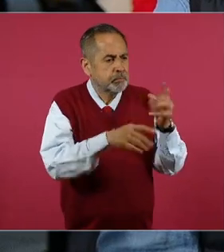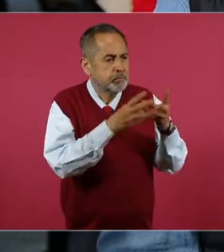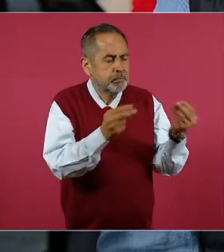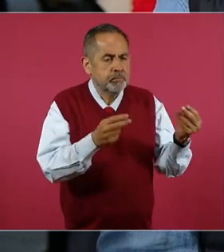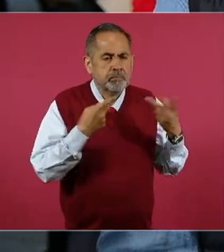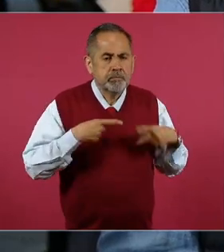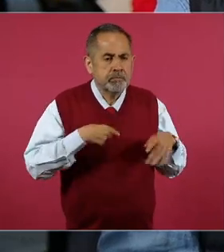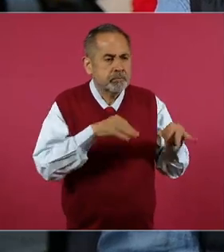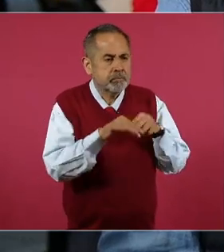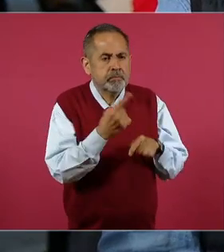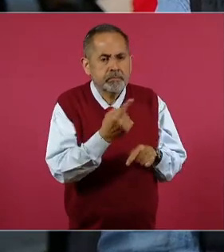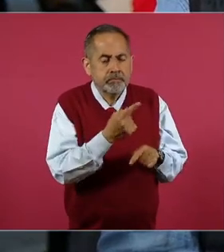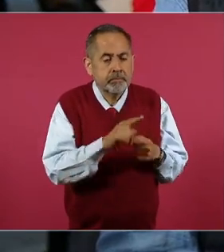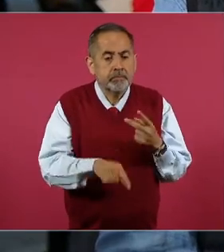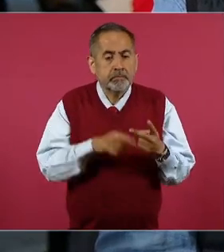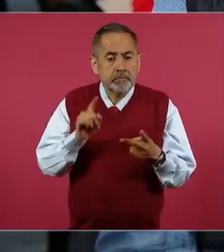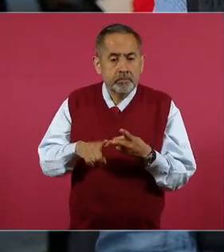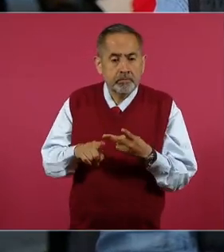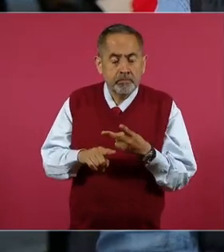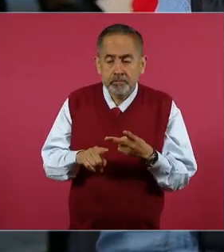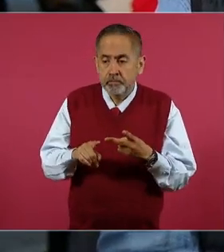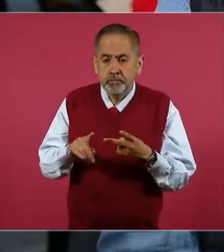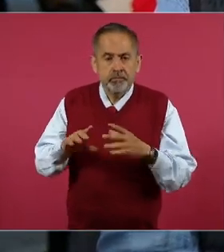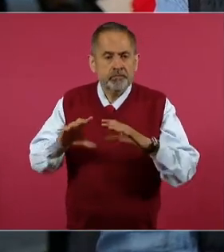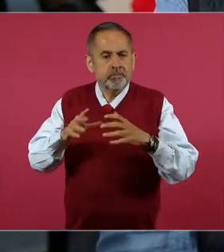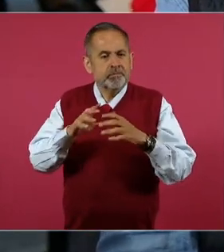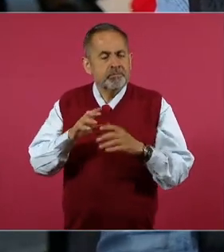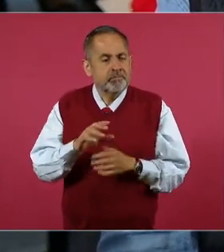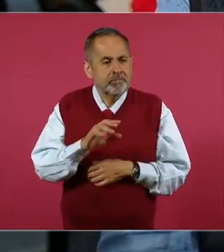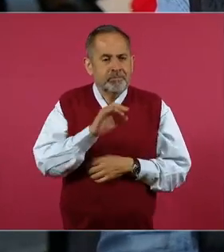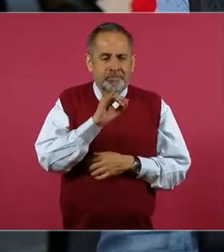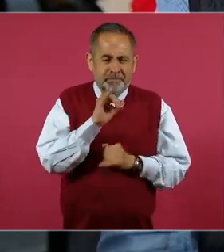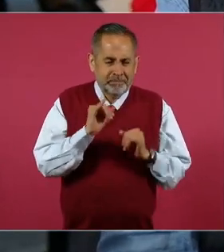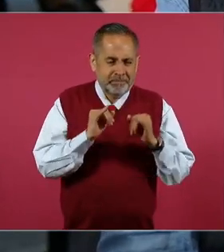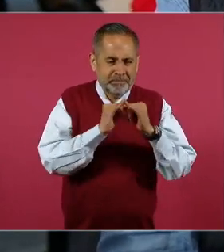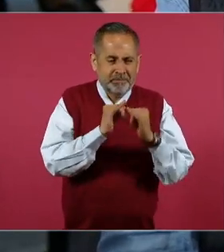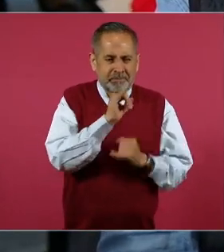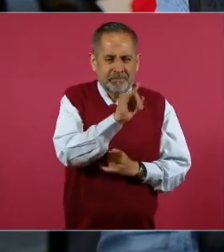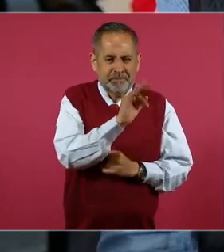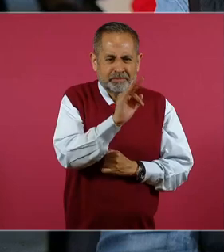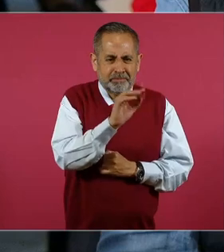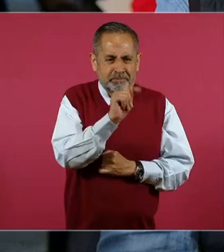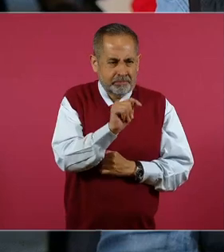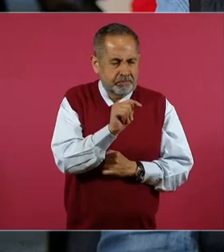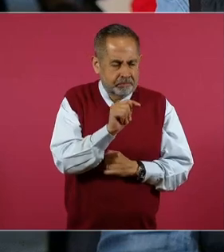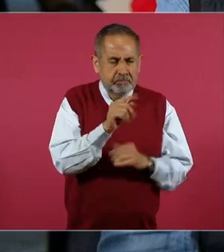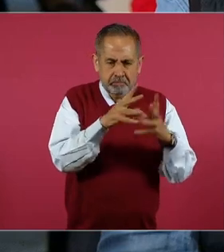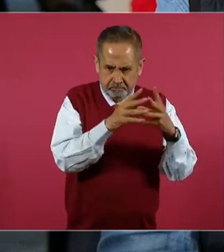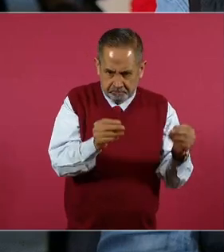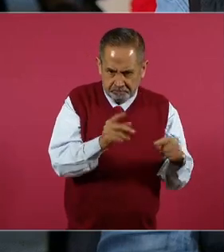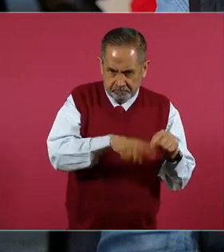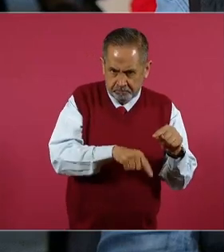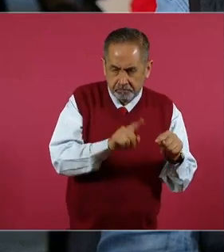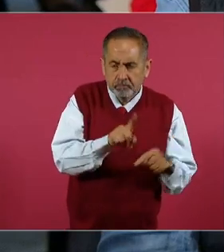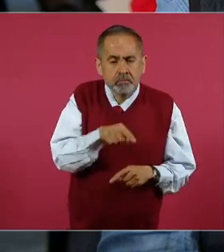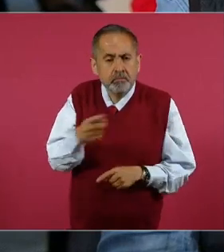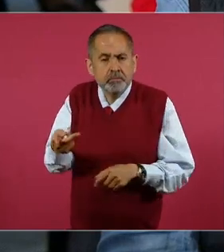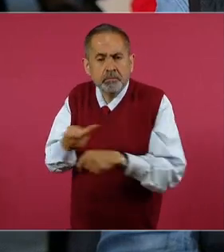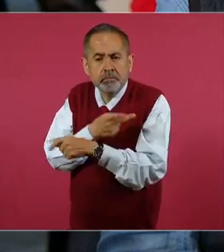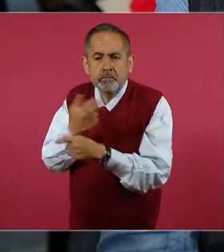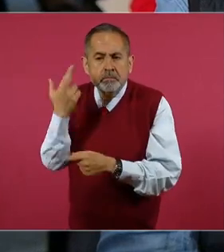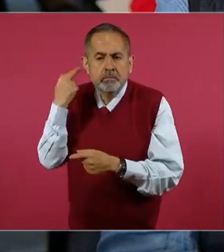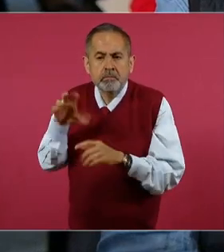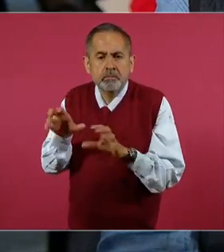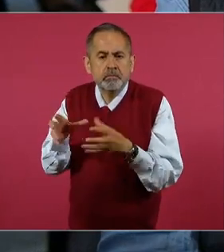afrodescendientes en caso de que desapareciera el Instituto Federal de Telecomunicaciones? Y como cuarto